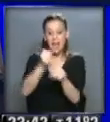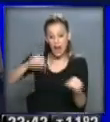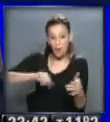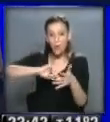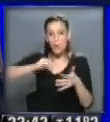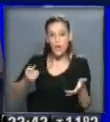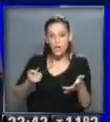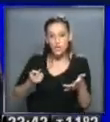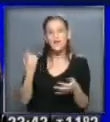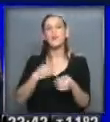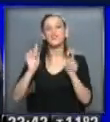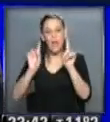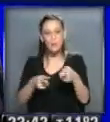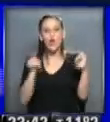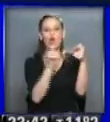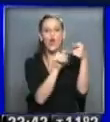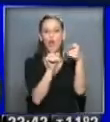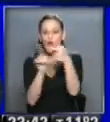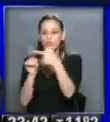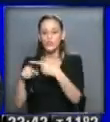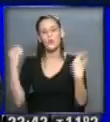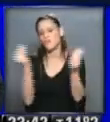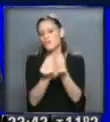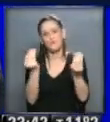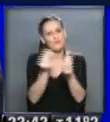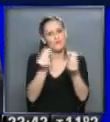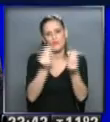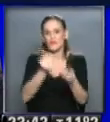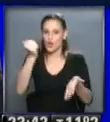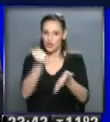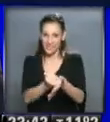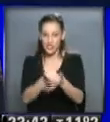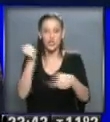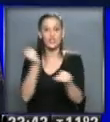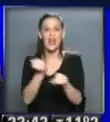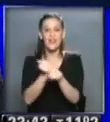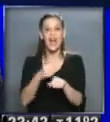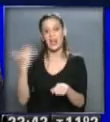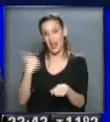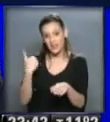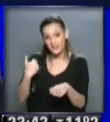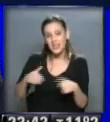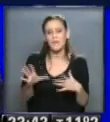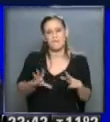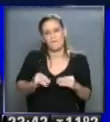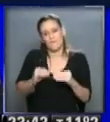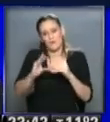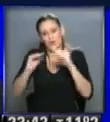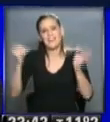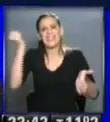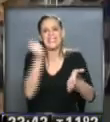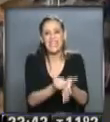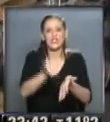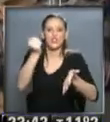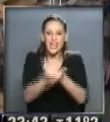buenos aires pero que está en conexión también con muchos otros ellos que trabajan en la en el país muchas veces dije la palabra sellos